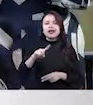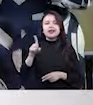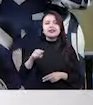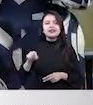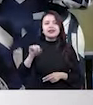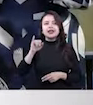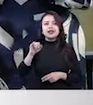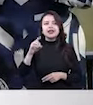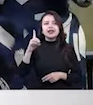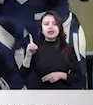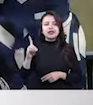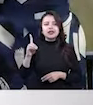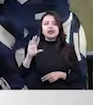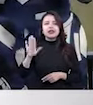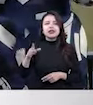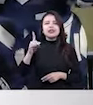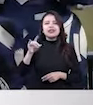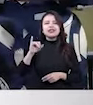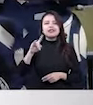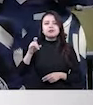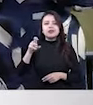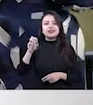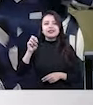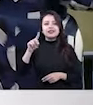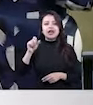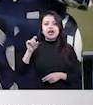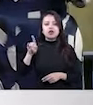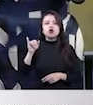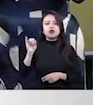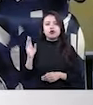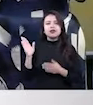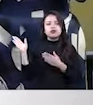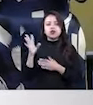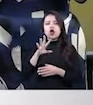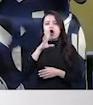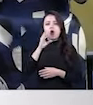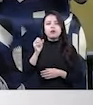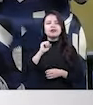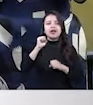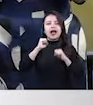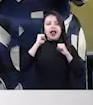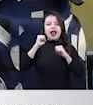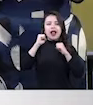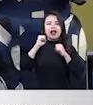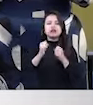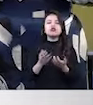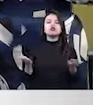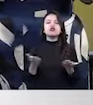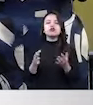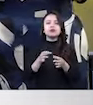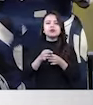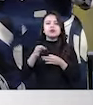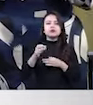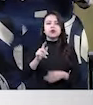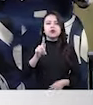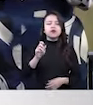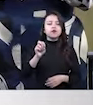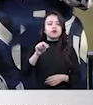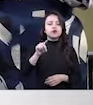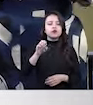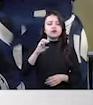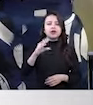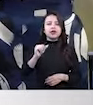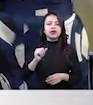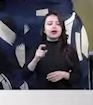SID Dispensario, que es donde en este momento está este hombre. Esto queda, Juan Diego y Joana, en el municipio de Fonseca, en La